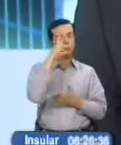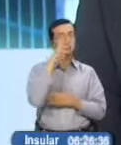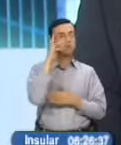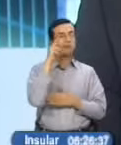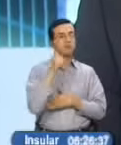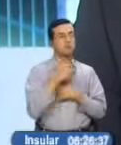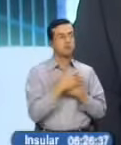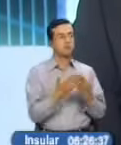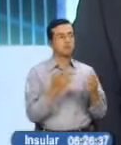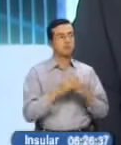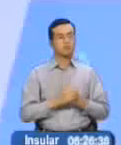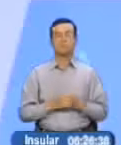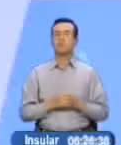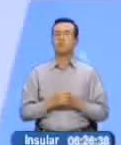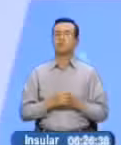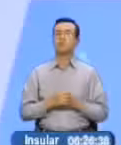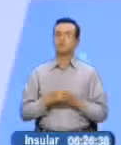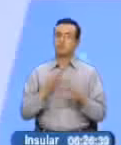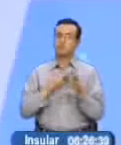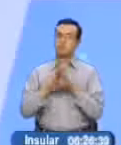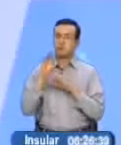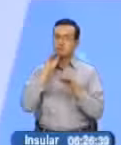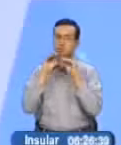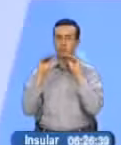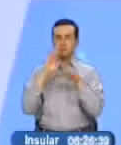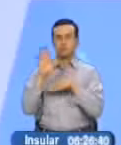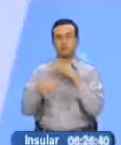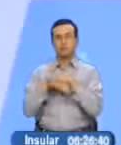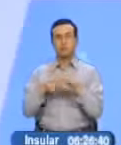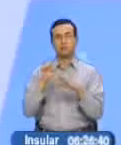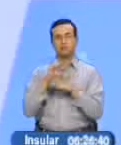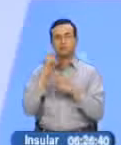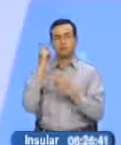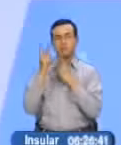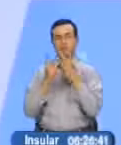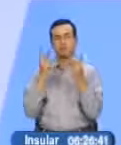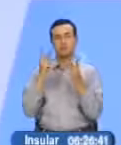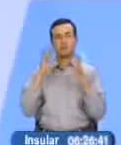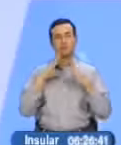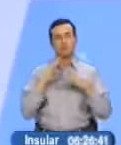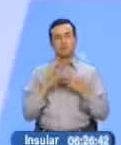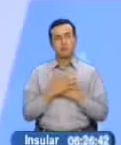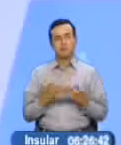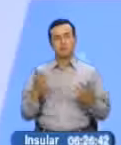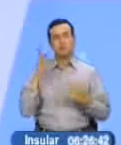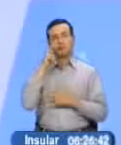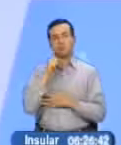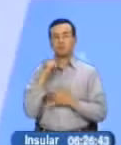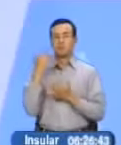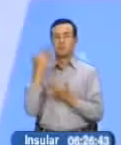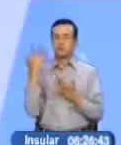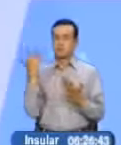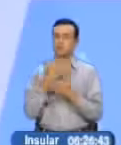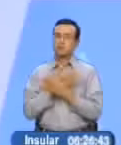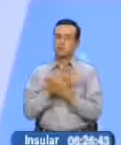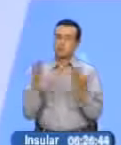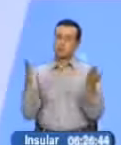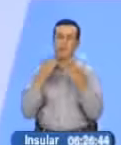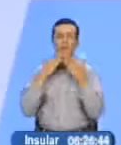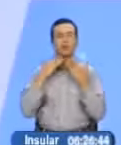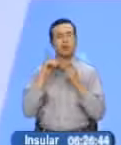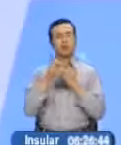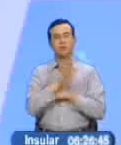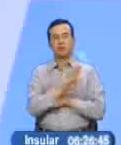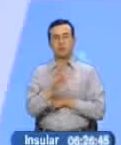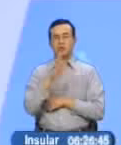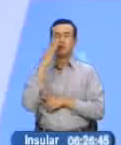es Cuenca. Una invitación a todos los ecuatorianos a que nos visiten en estas vacaciones. En Cuenca los esperamos, con la amabilidad de la gente,